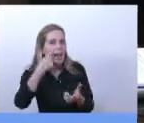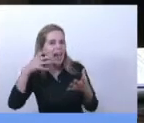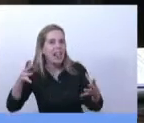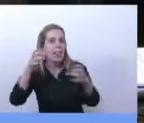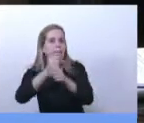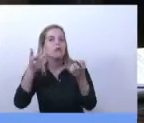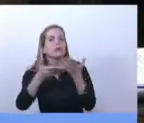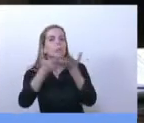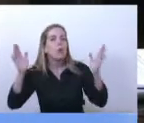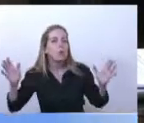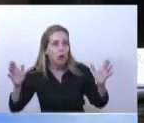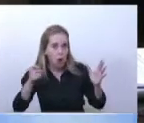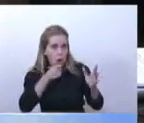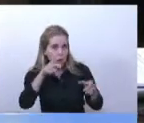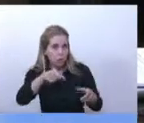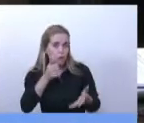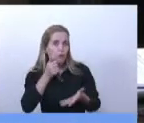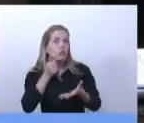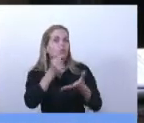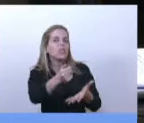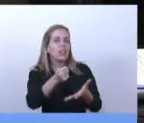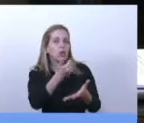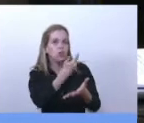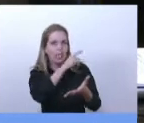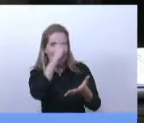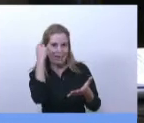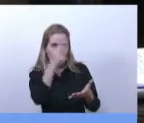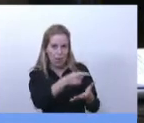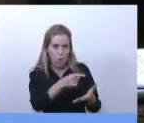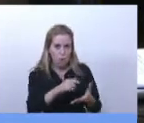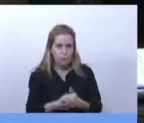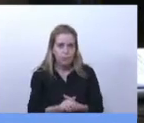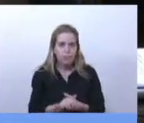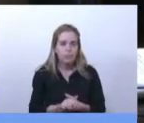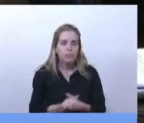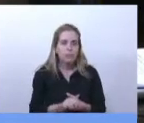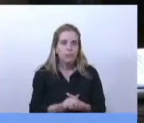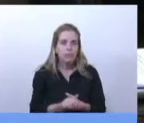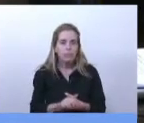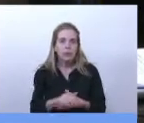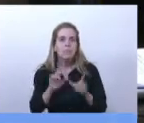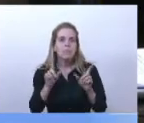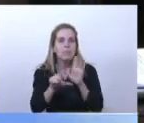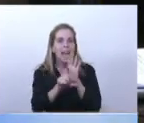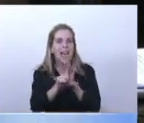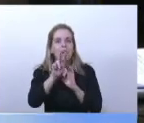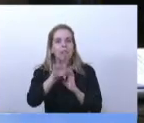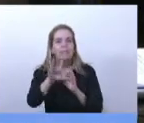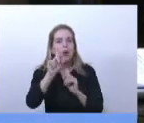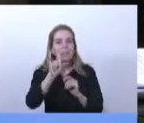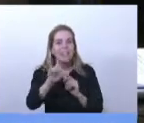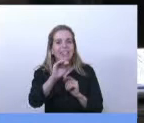en la carga de los subsidios del estado repasando la 25 080